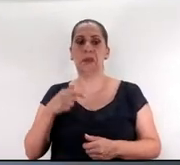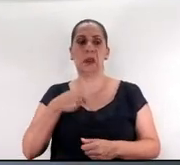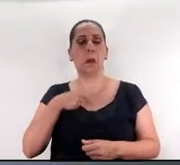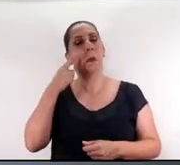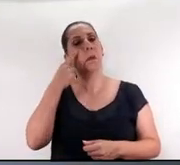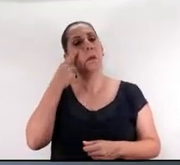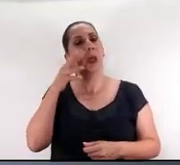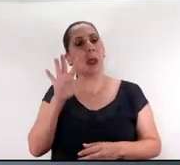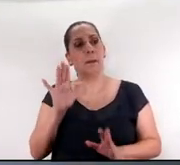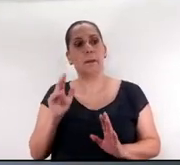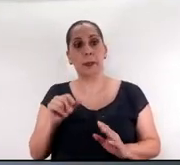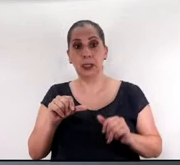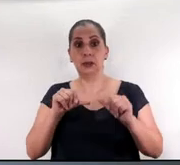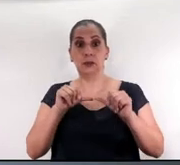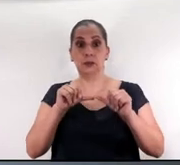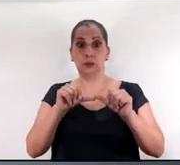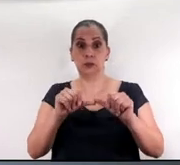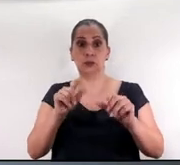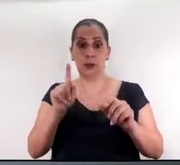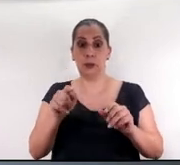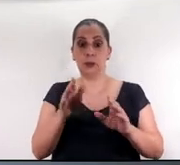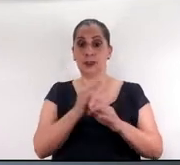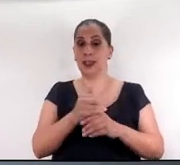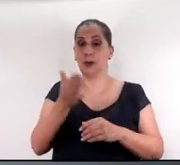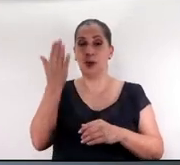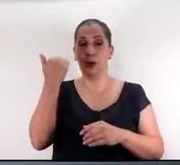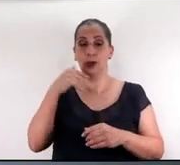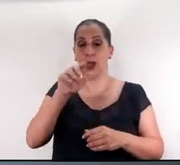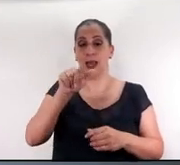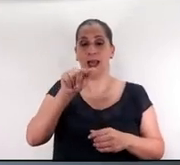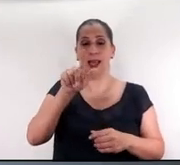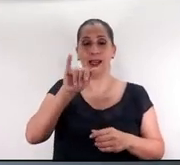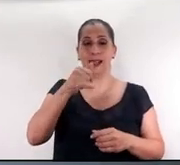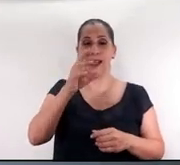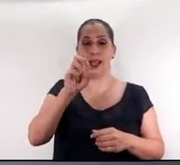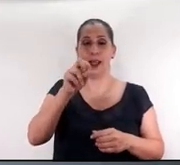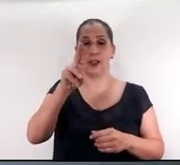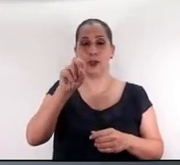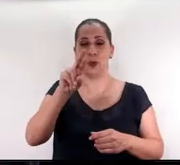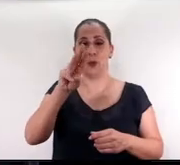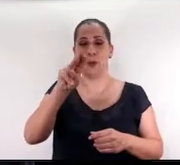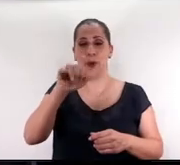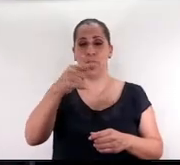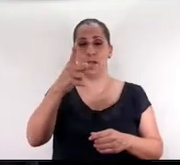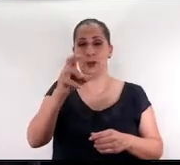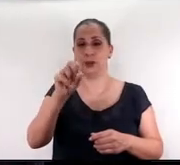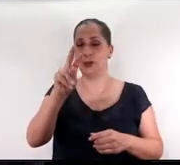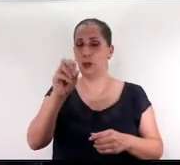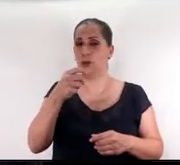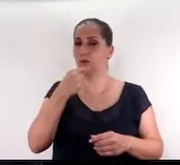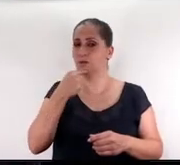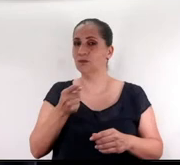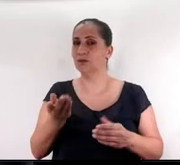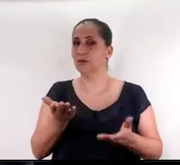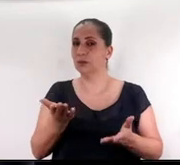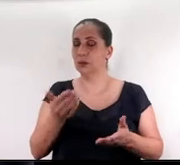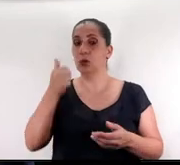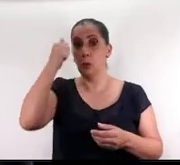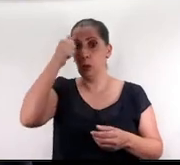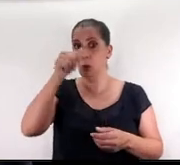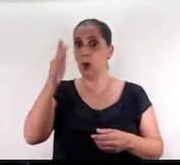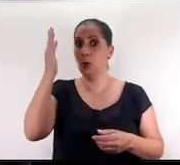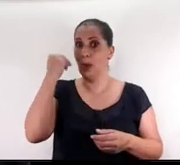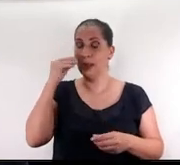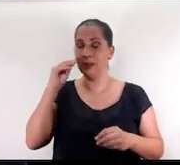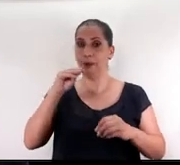metáfora, hay que hacer lo que hizo Alejandro Magno con el nudo gordiano. Se suponía, de acuerdo a la